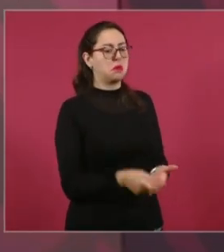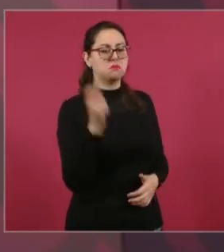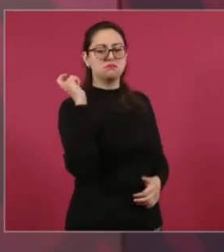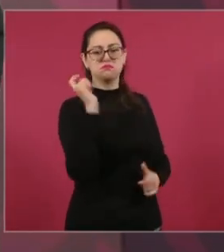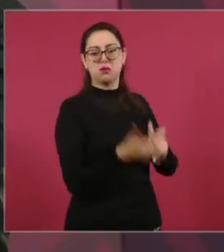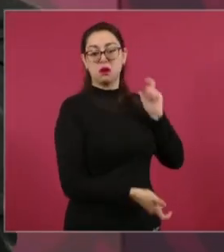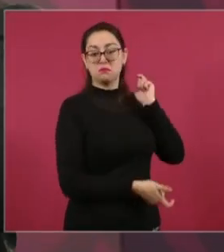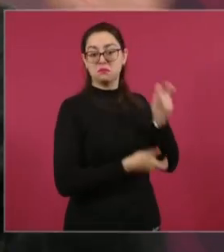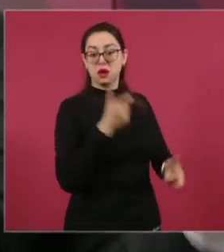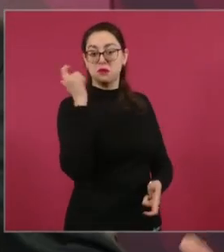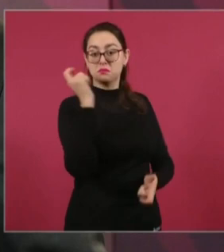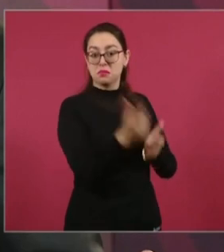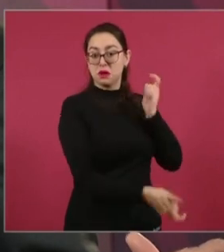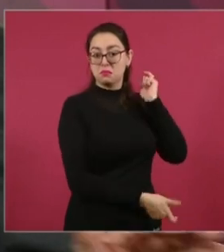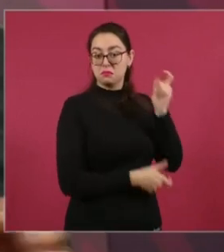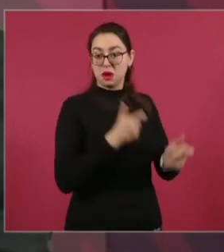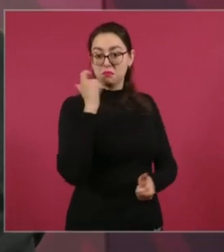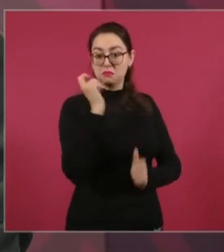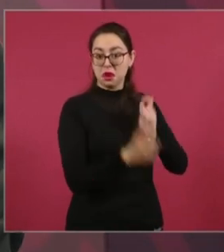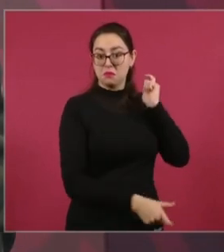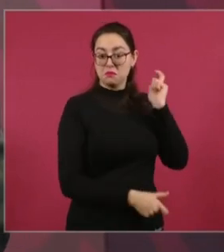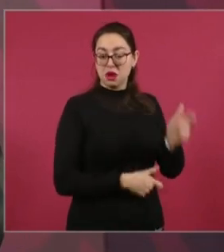Pero negocios en todo.